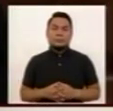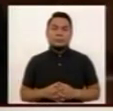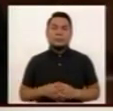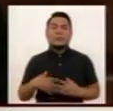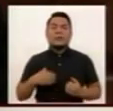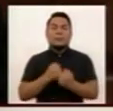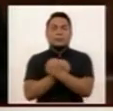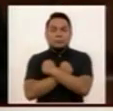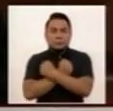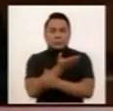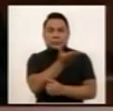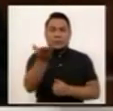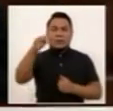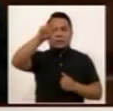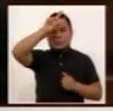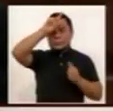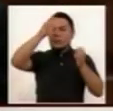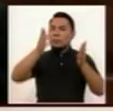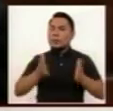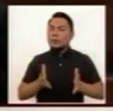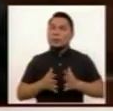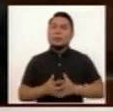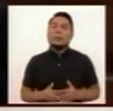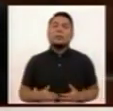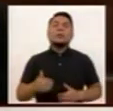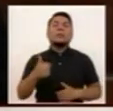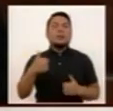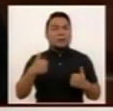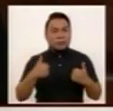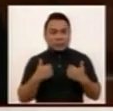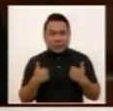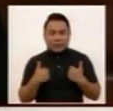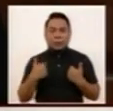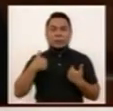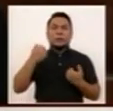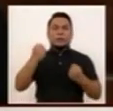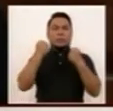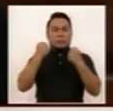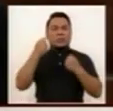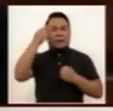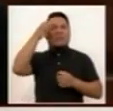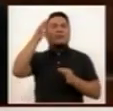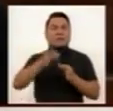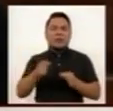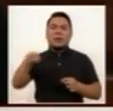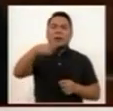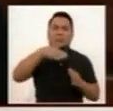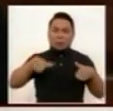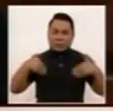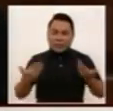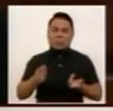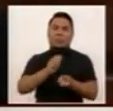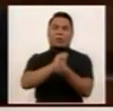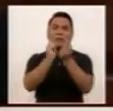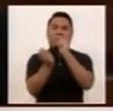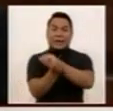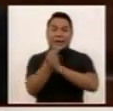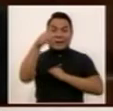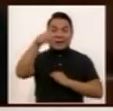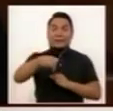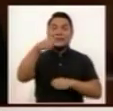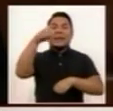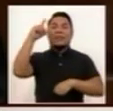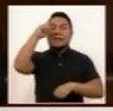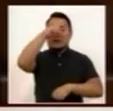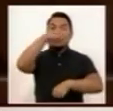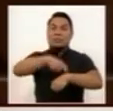Queridos peruanos, tengo la certeza que podemos transformar este difícil momento en